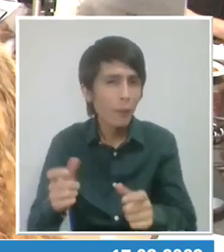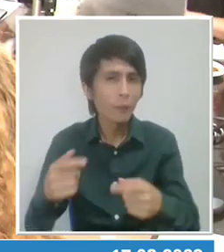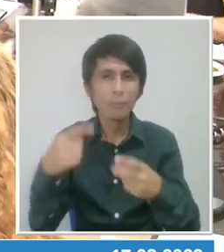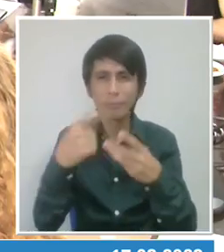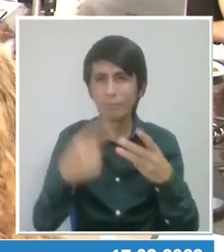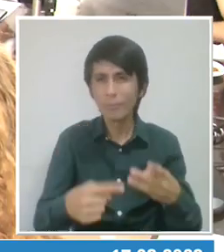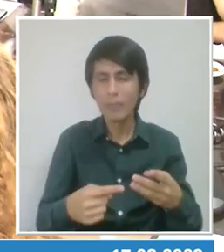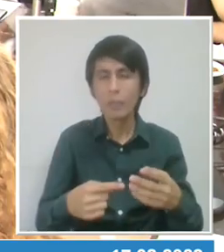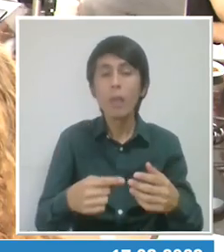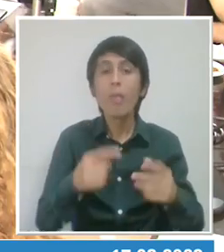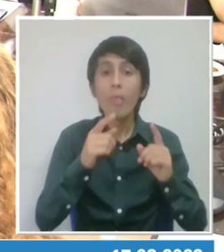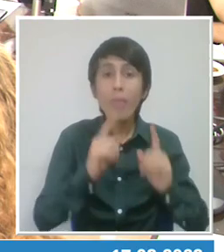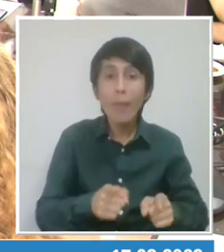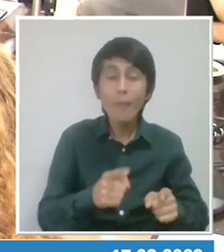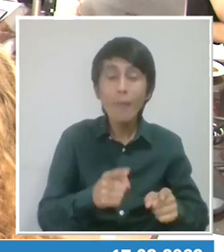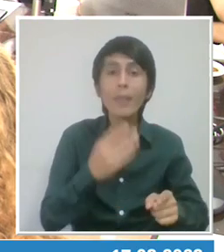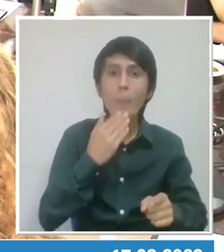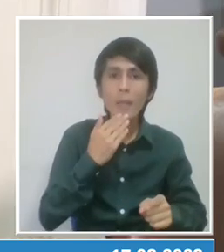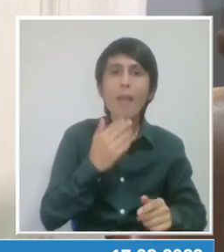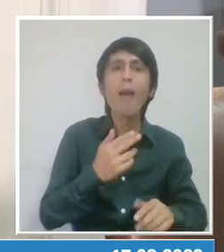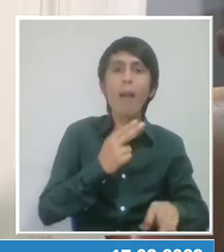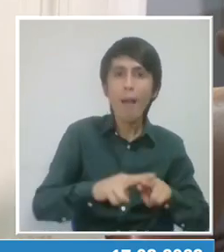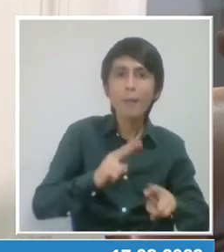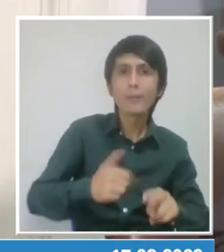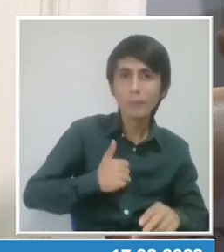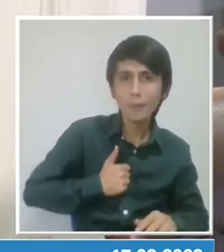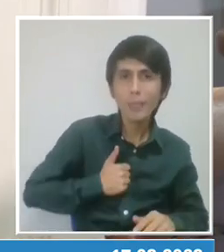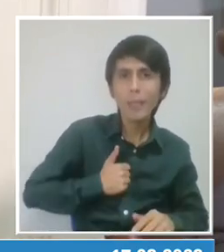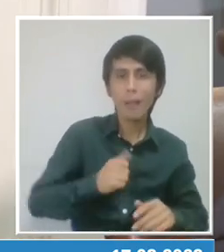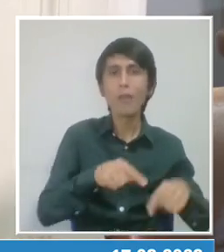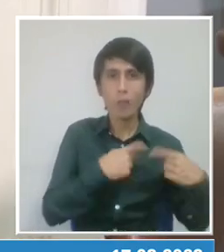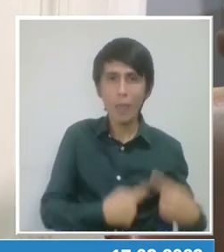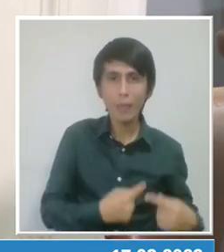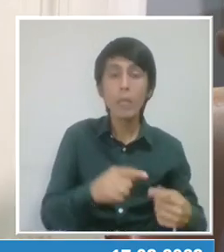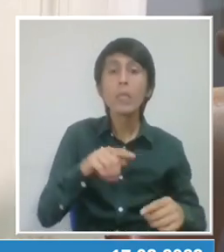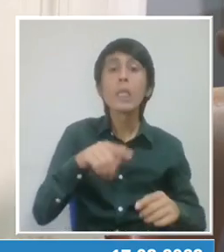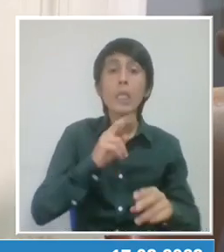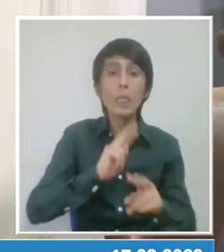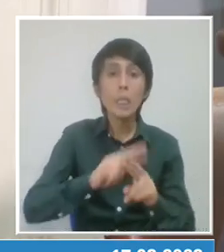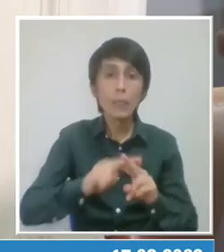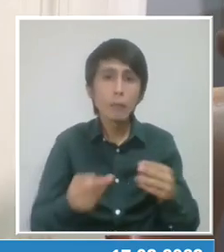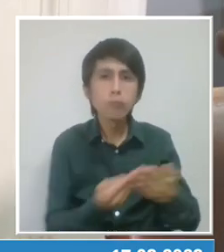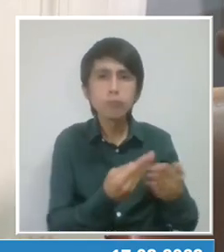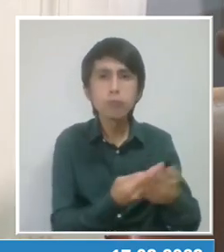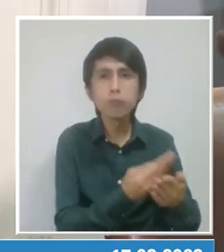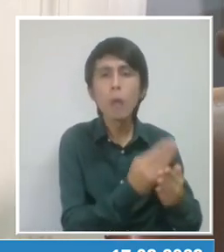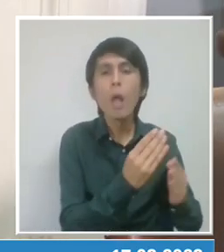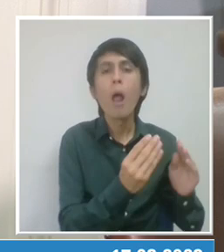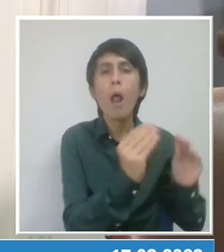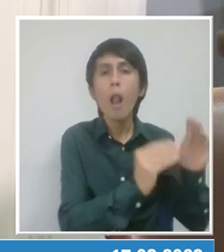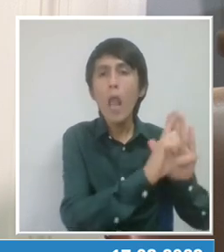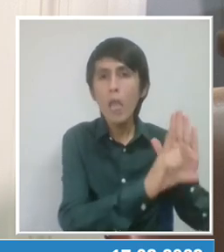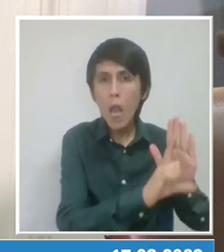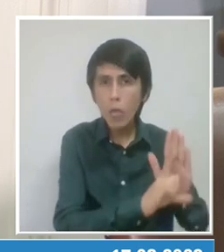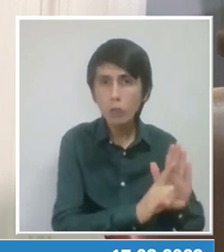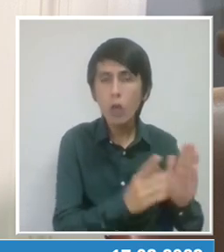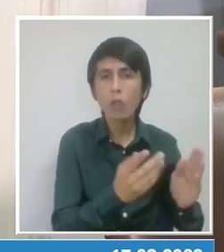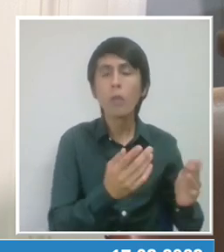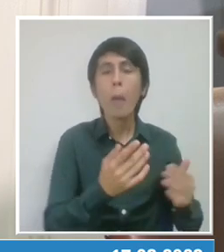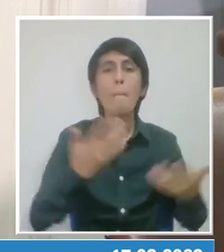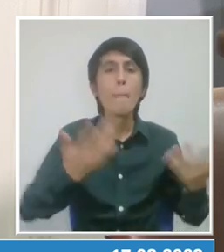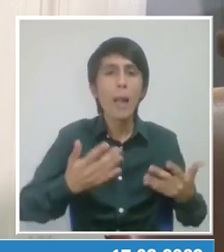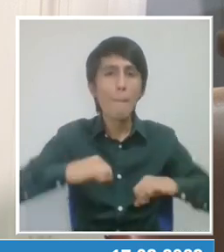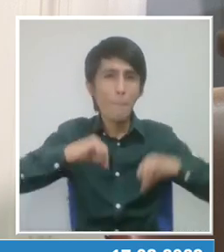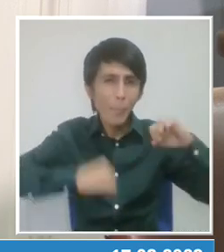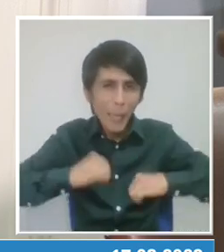practicarla y también impulsar legislación que a nivel de empresas de todo tamaño, a nivel de universidades,